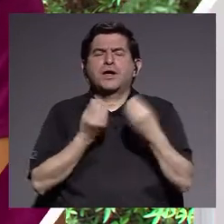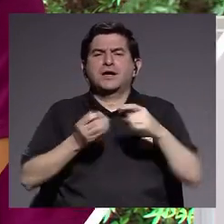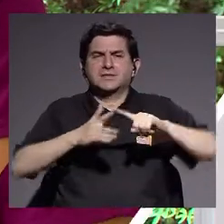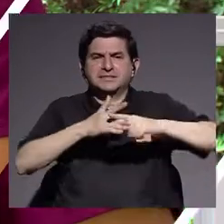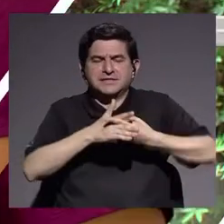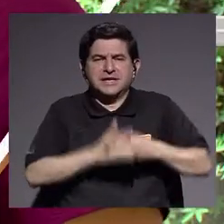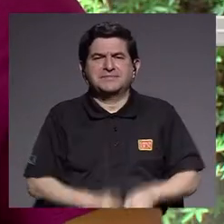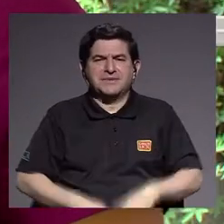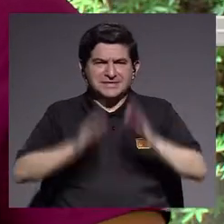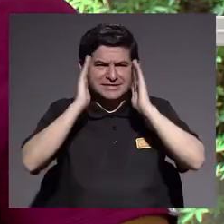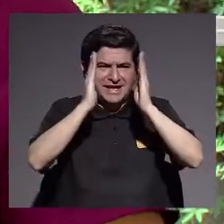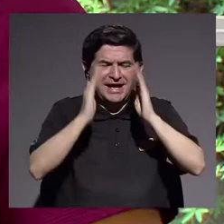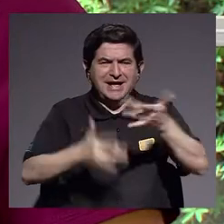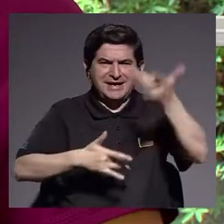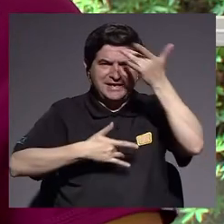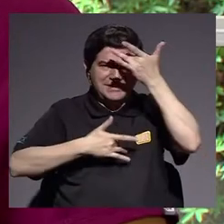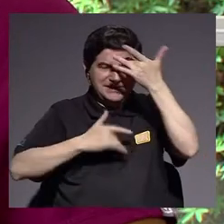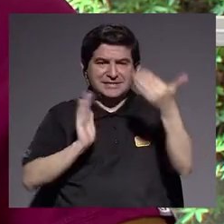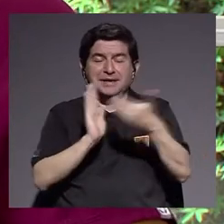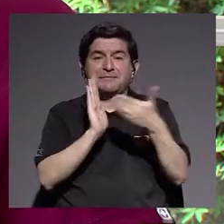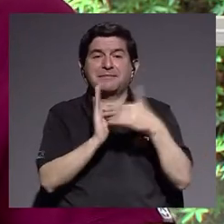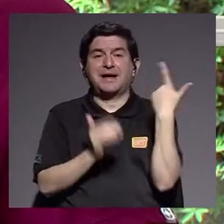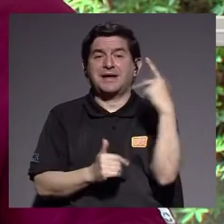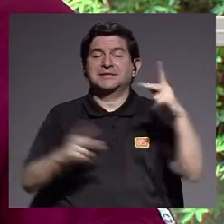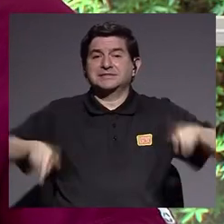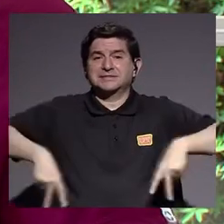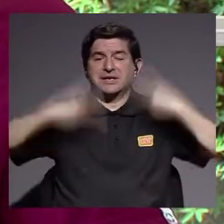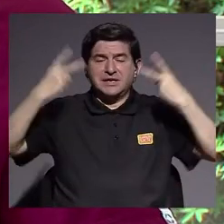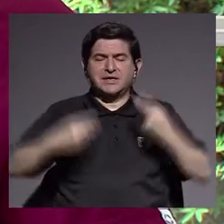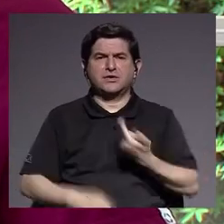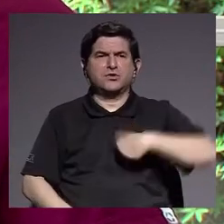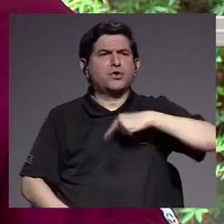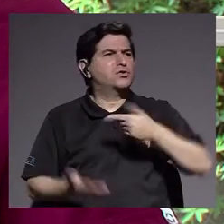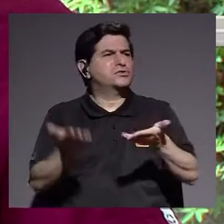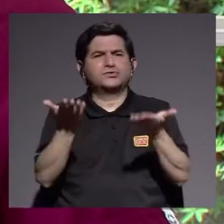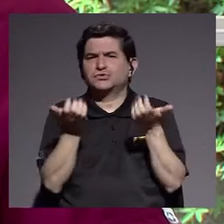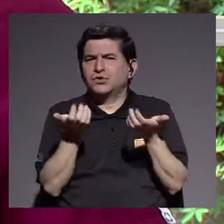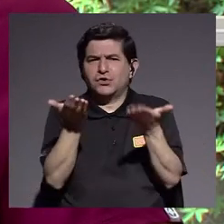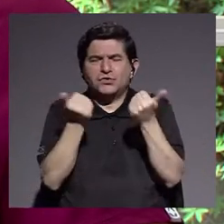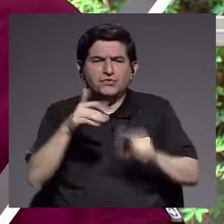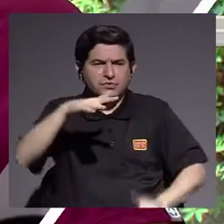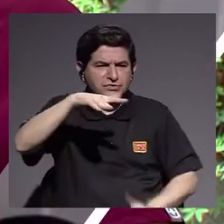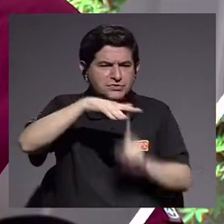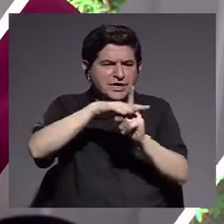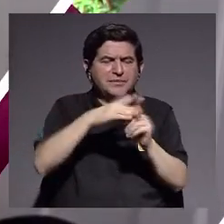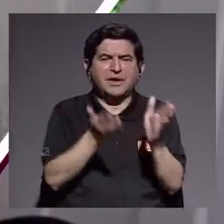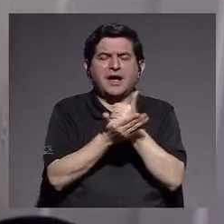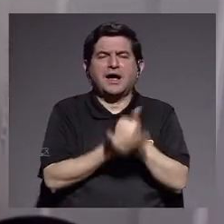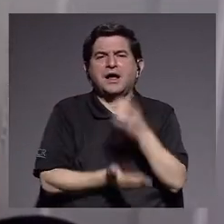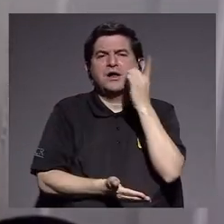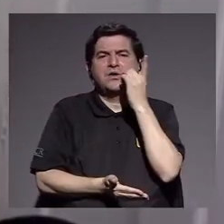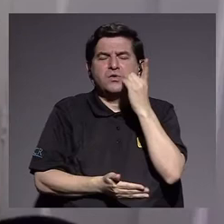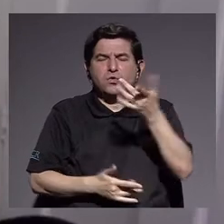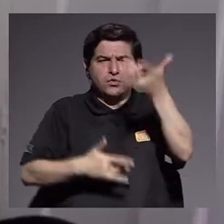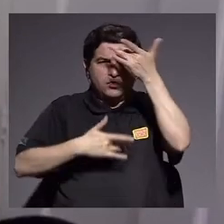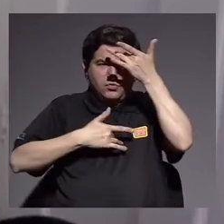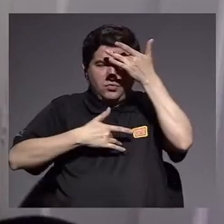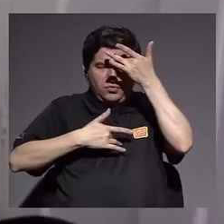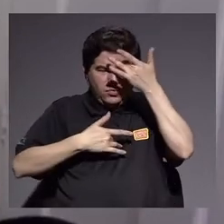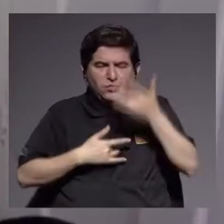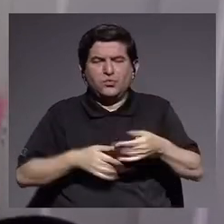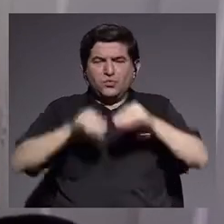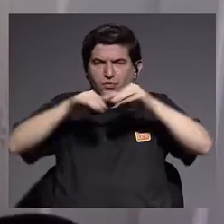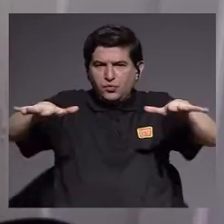la mejor manera en el cuerpo humano lo que hace es que empieza a atacar la enfermedad que está poniendo más en riesgo la vida no queríamos que